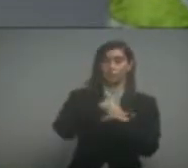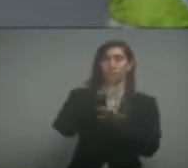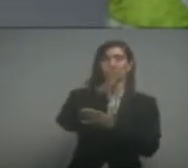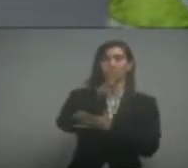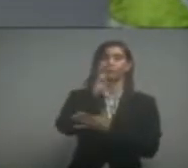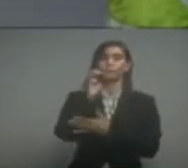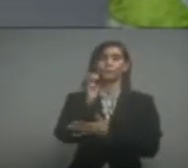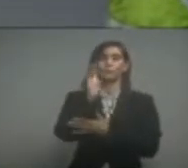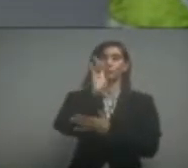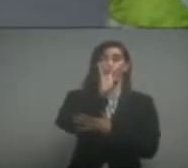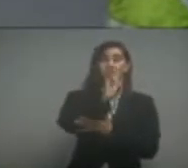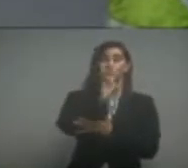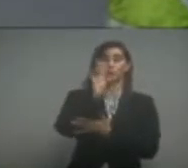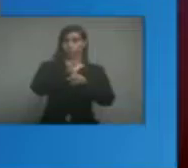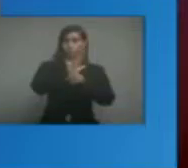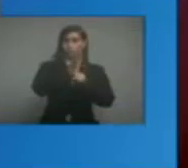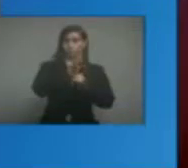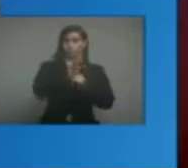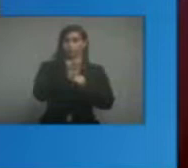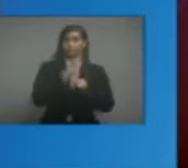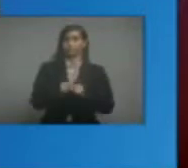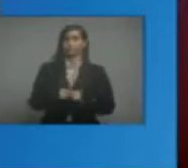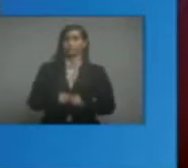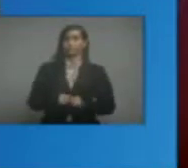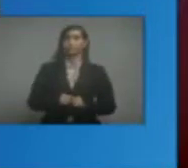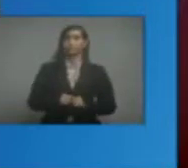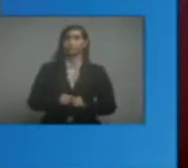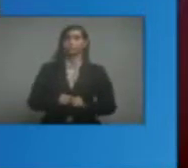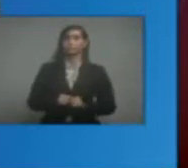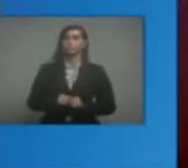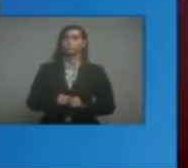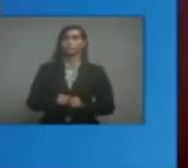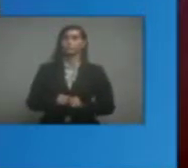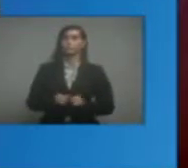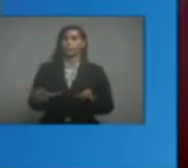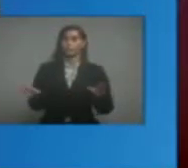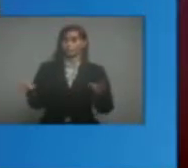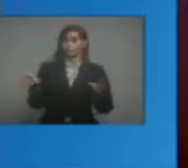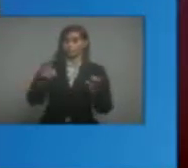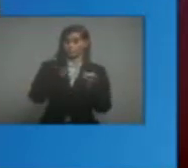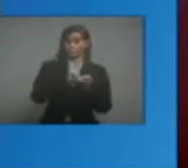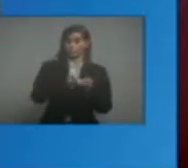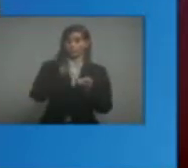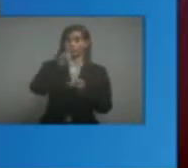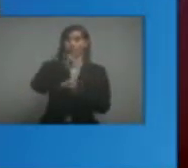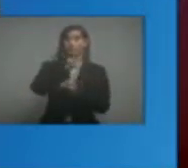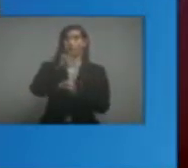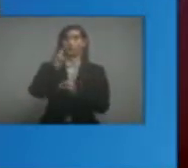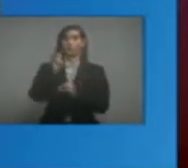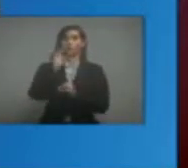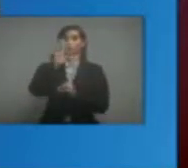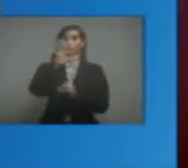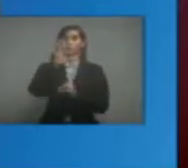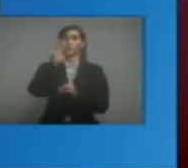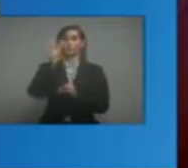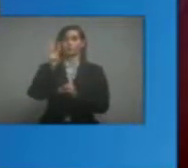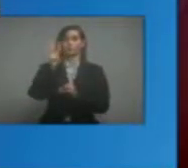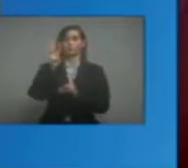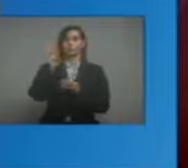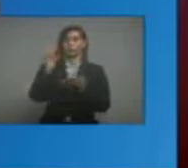477 casos con un total de 254 casos